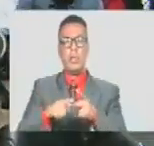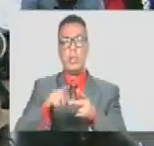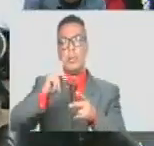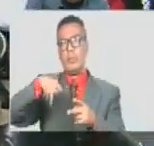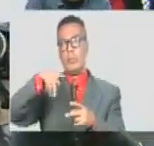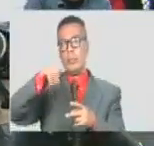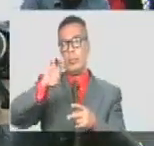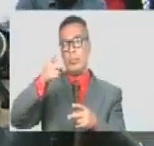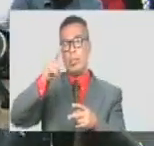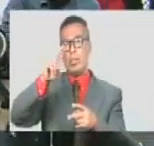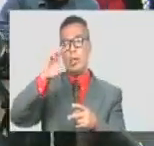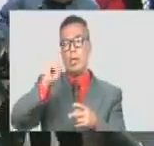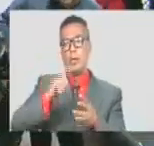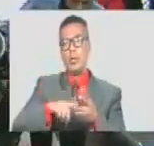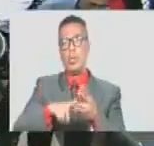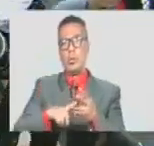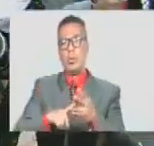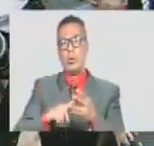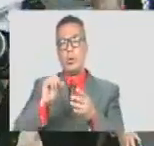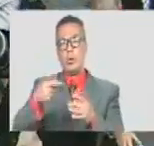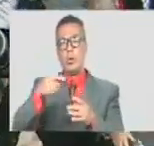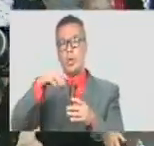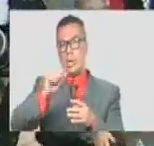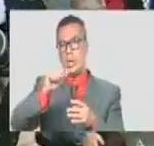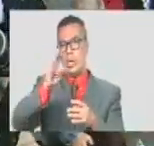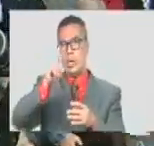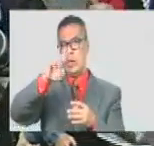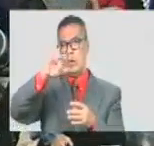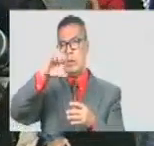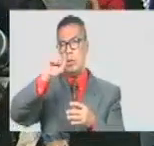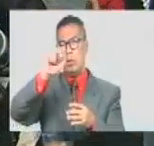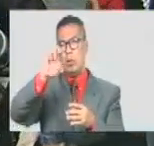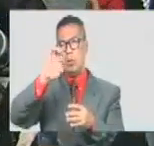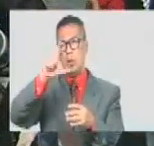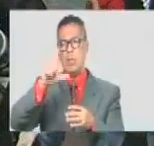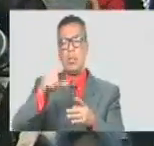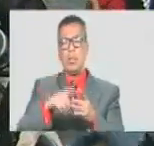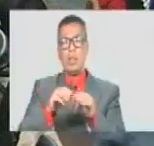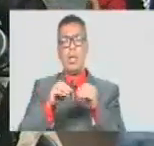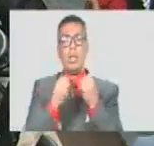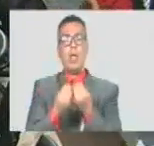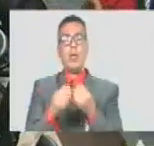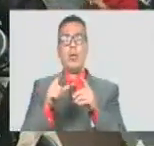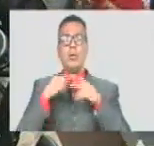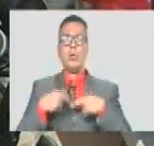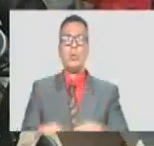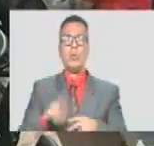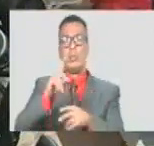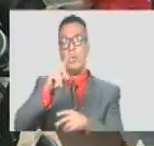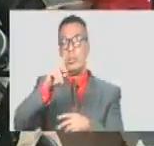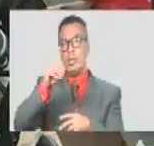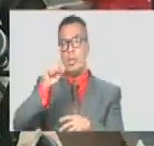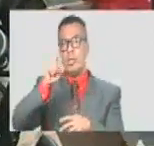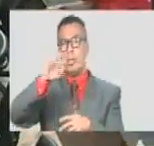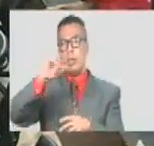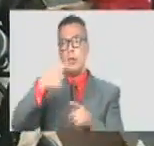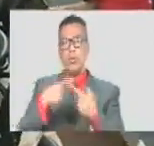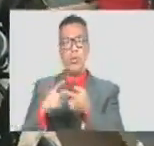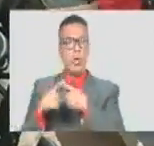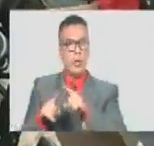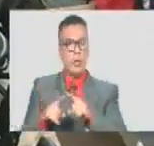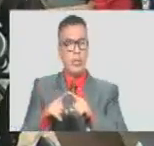Lugo, Movimiento Afrodescendiente. Gabriel López, Movimiento Afrodescendiente. Los afrodescendientes se tomaron la ley contra cualquier forma